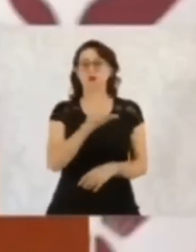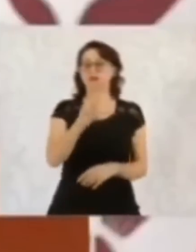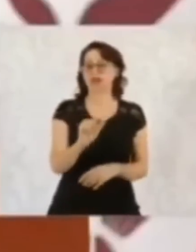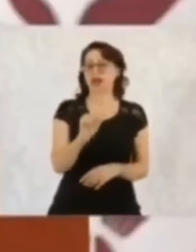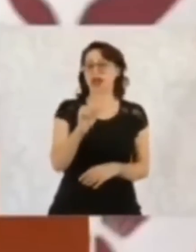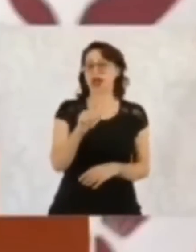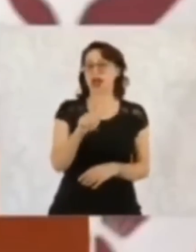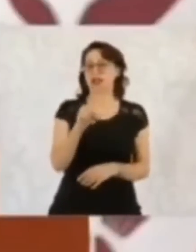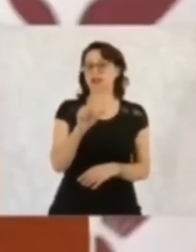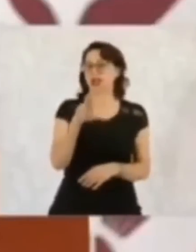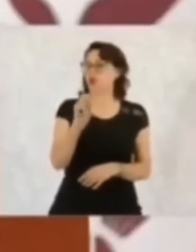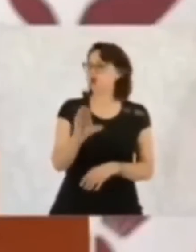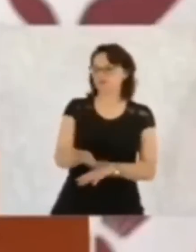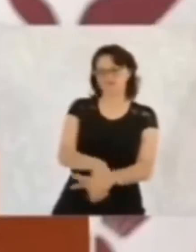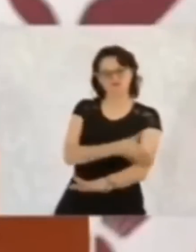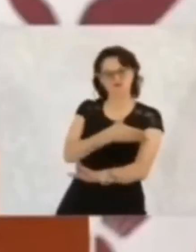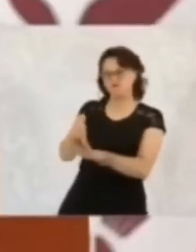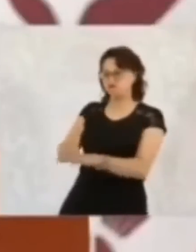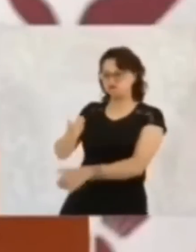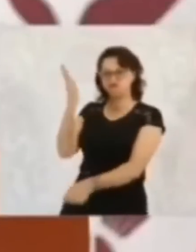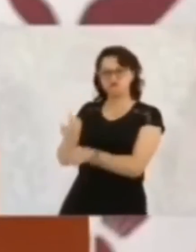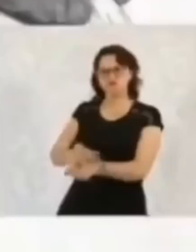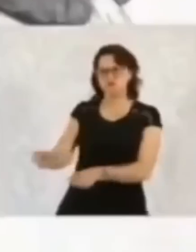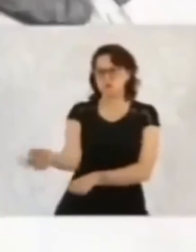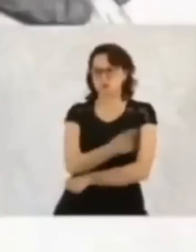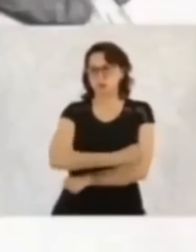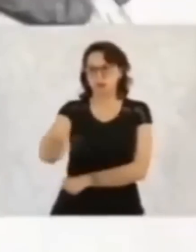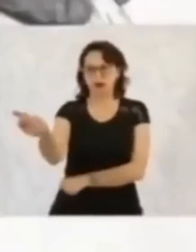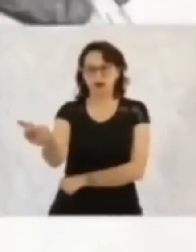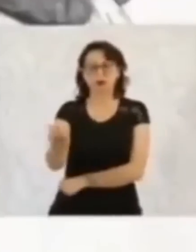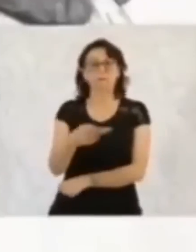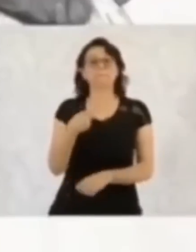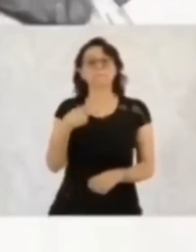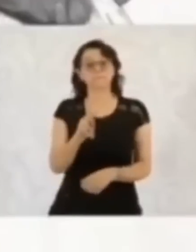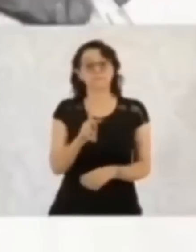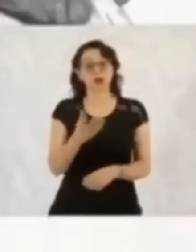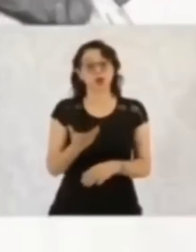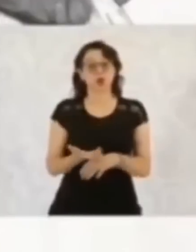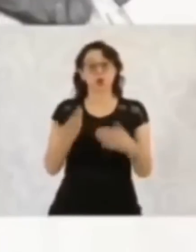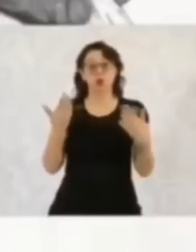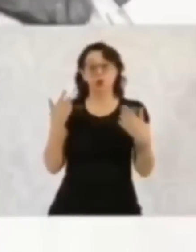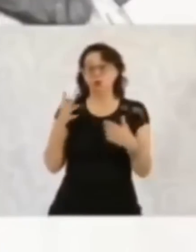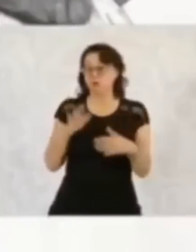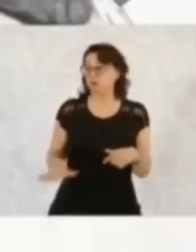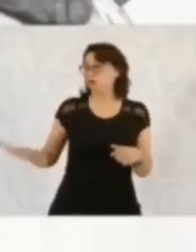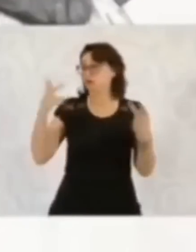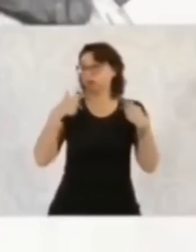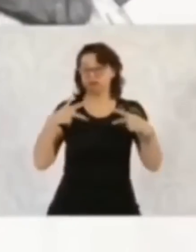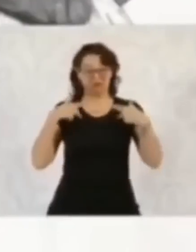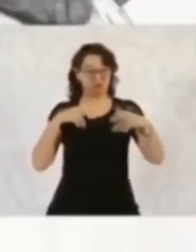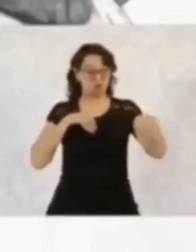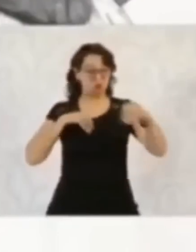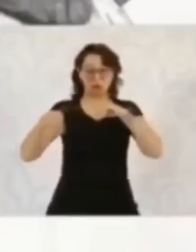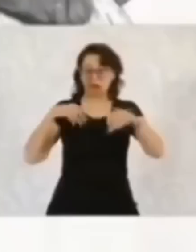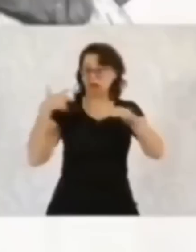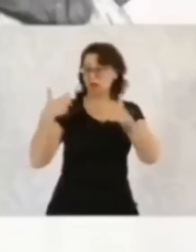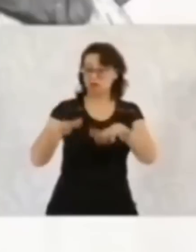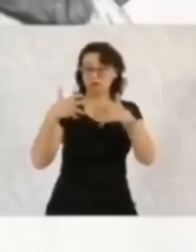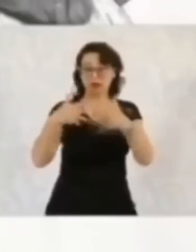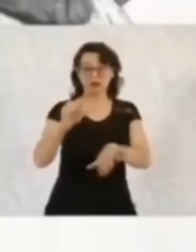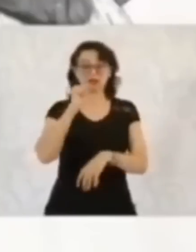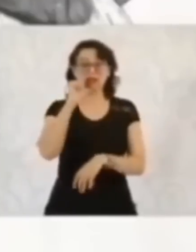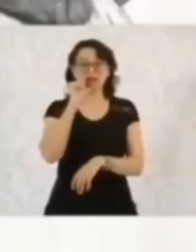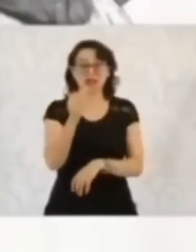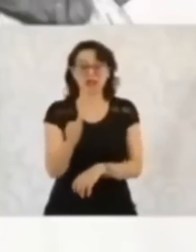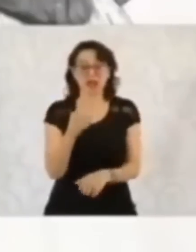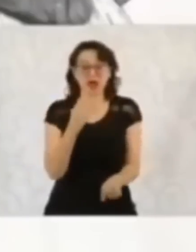Pero muchos nos movilizamos en aquella época, pero si no hubiera habido esa movilización popular, hoy tendríamos unos